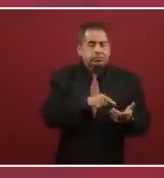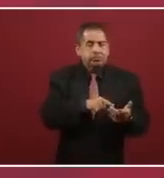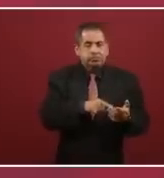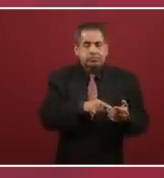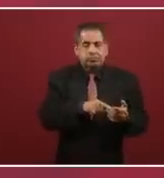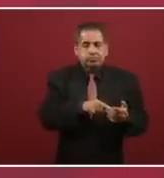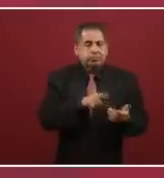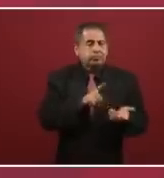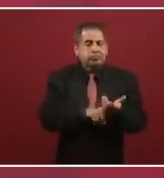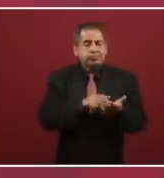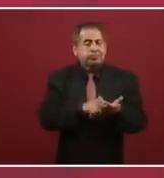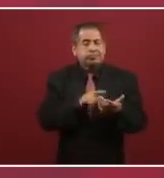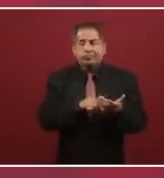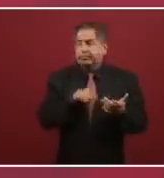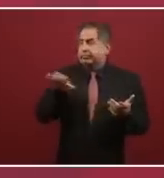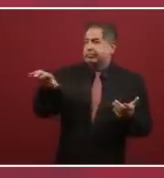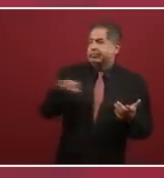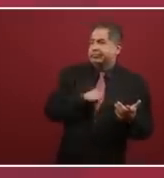y se llevó